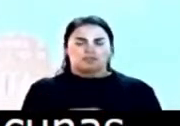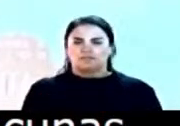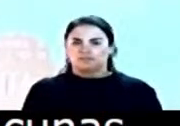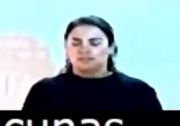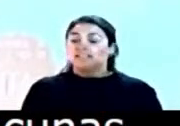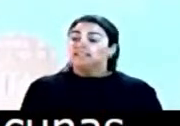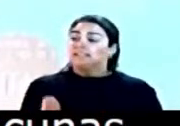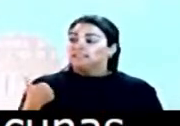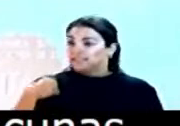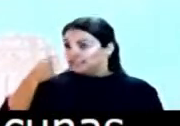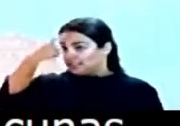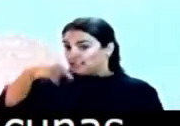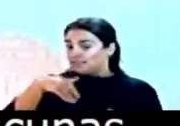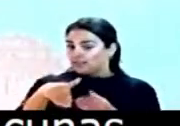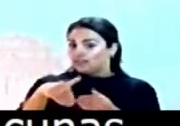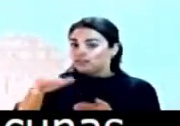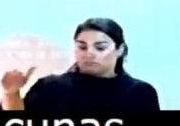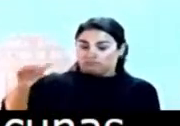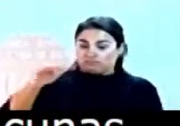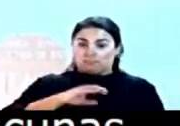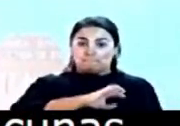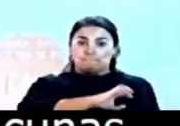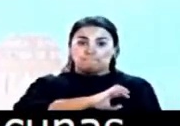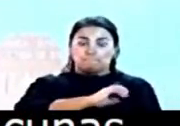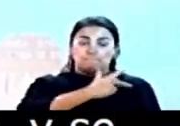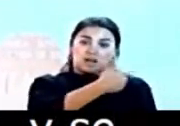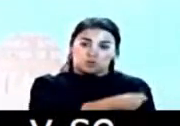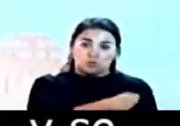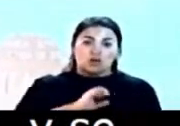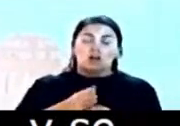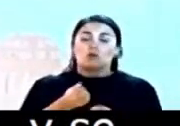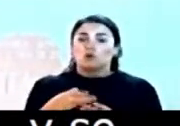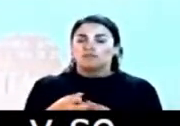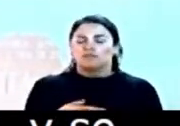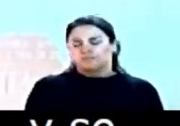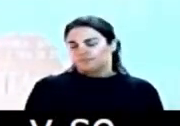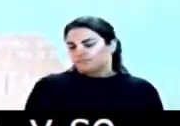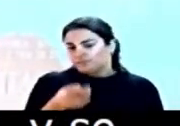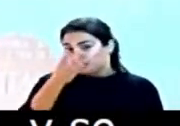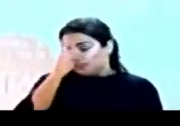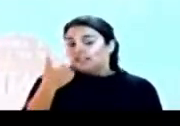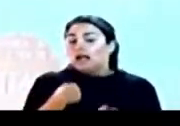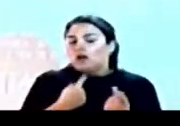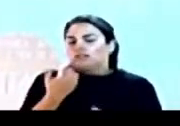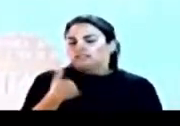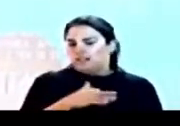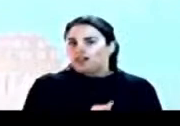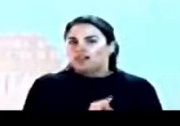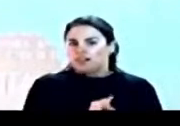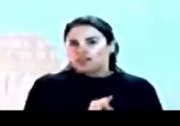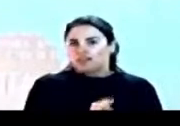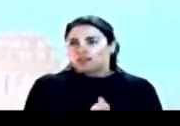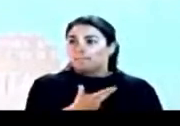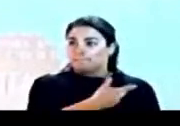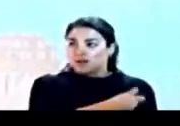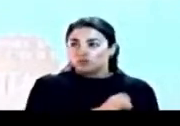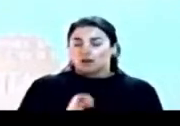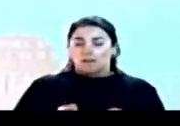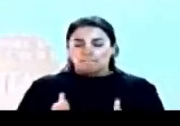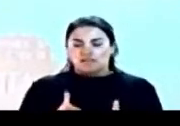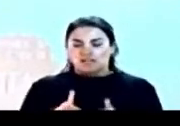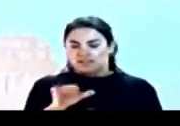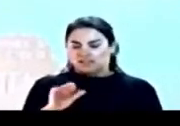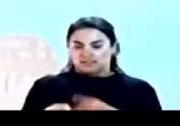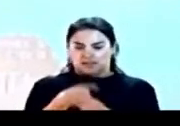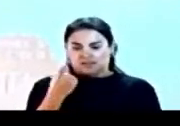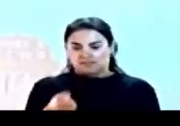ya se sabe cuándo van a llegar estas vacunas y el número? Pues no, o sea, hay vacunas que ya están, con esas vacunas se comenzará a la